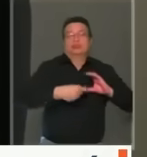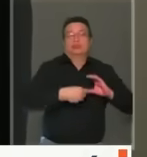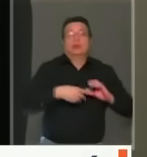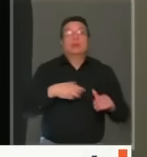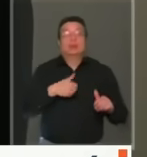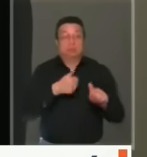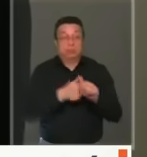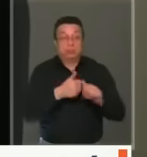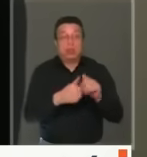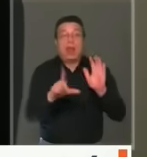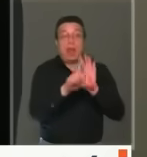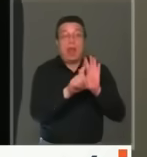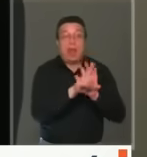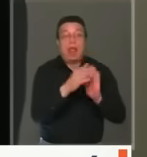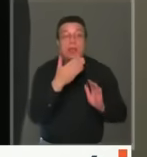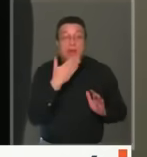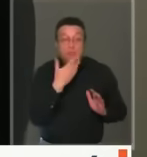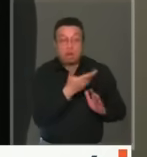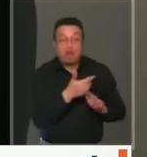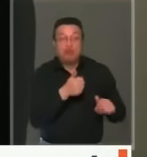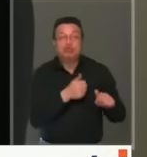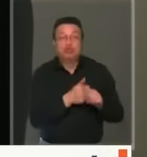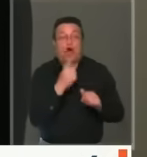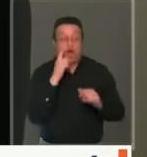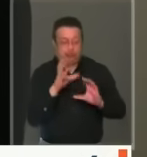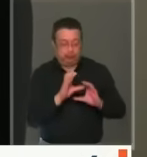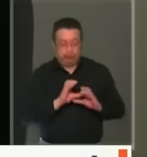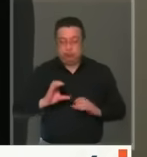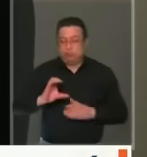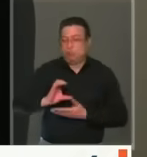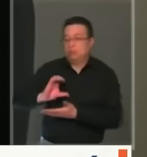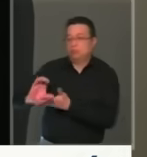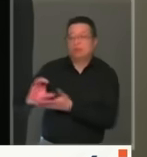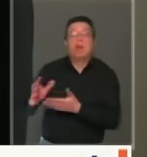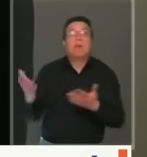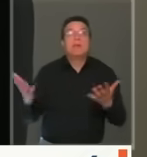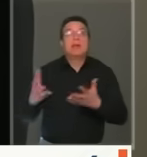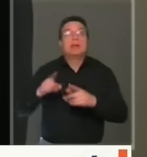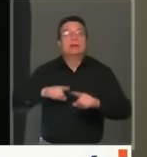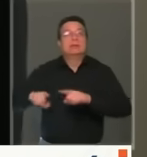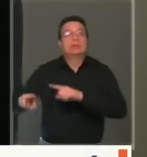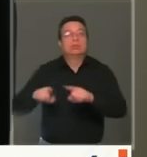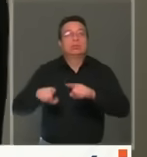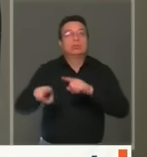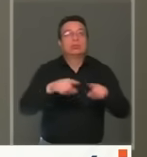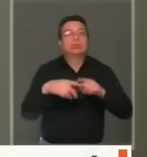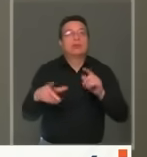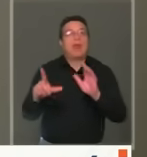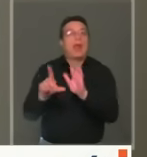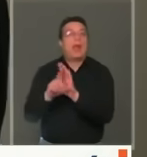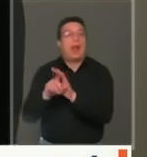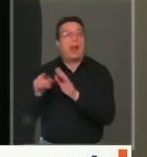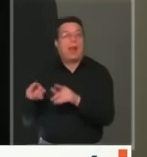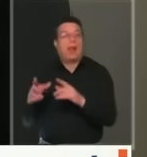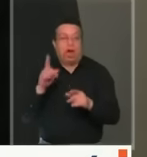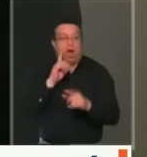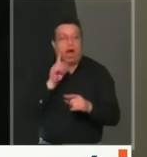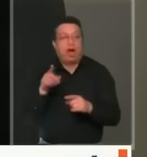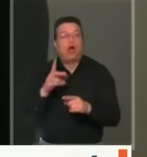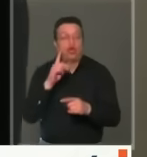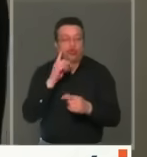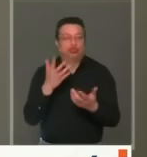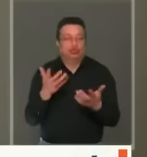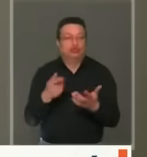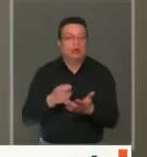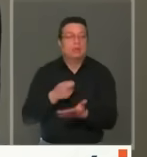que ellos tienen. También tienen un dinero presupuestado para este ítem, podríamos decir, y cuentan con claramente